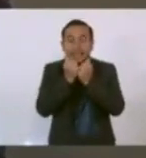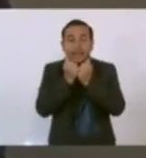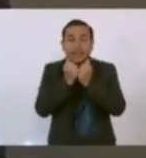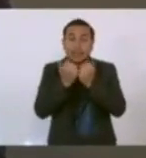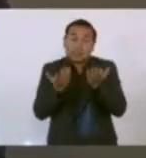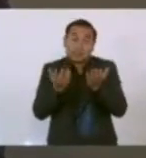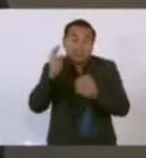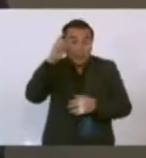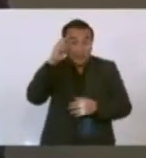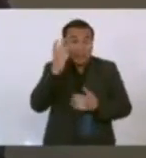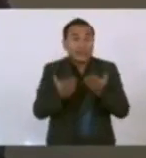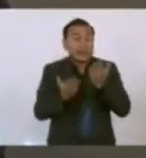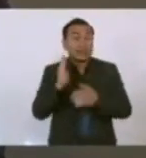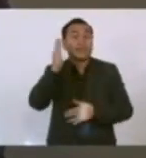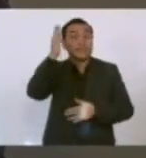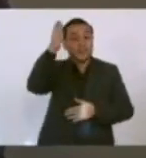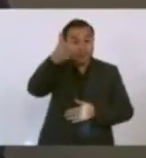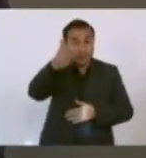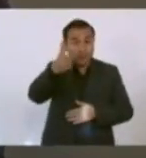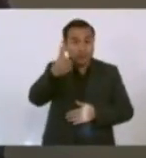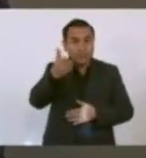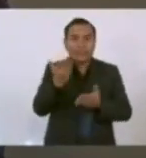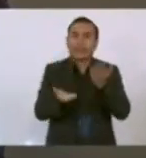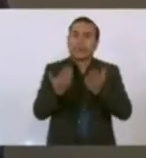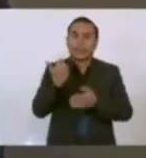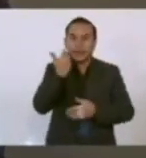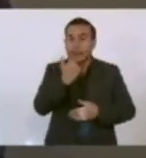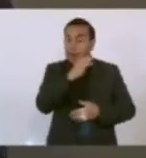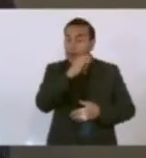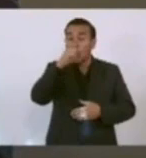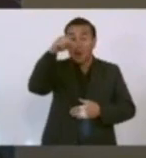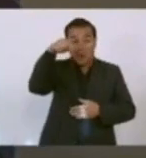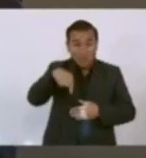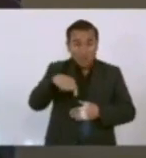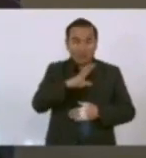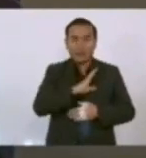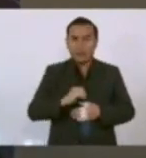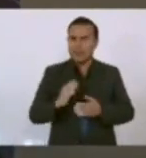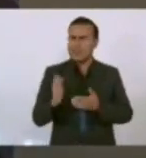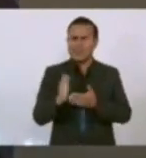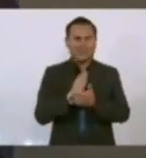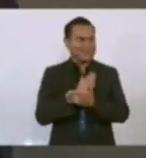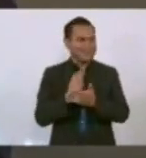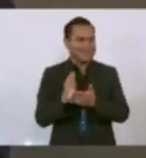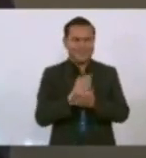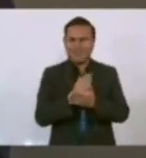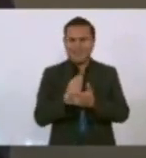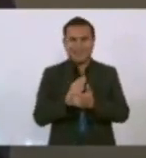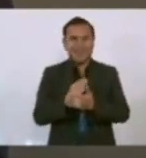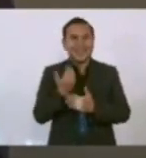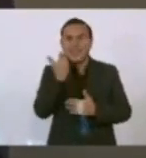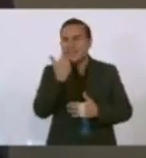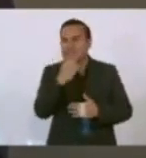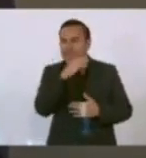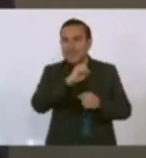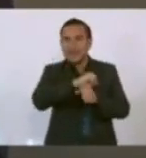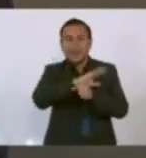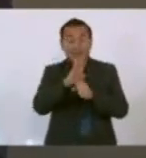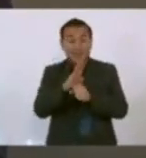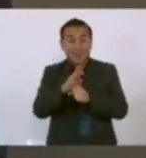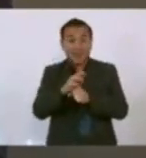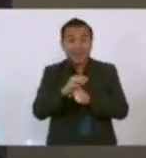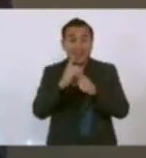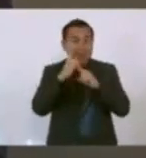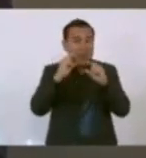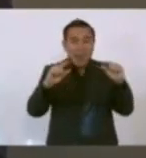pero sí podemos garantizar que hoy por hoy no hay un solo caso confirmado, no es cierto lo que se ha dicho en redes sociales, y también